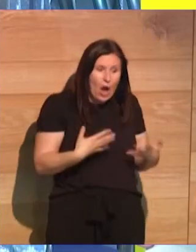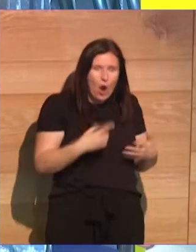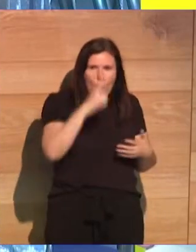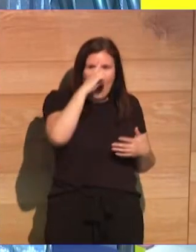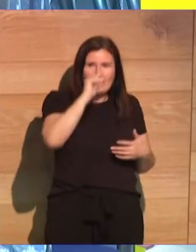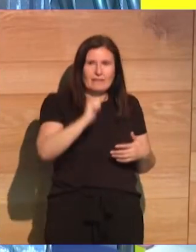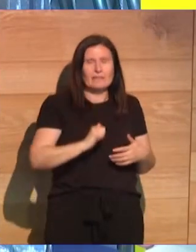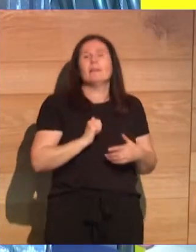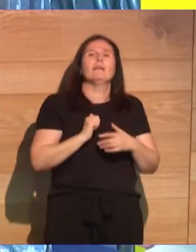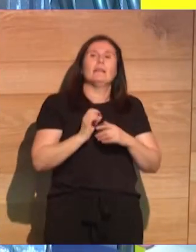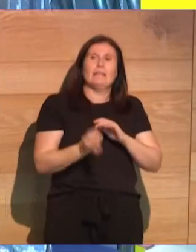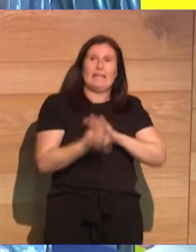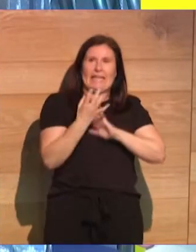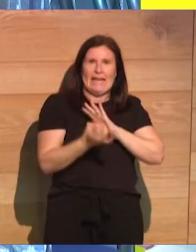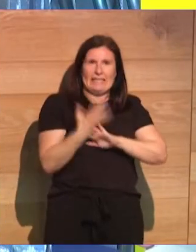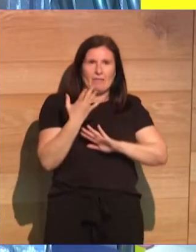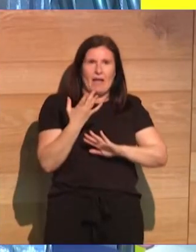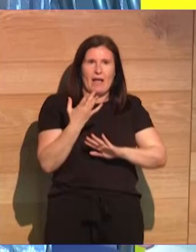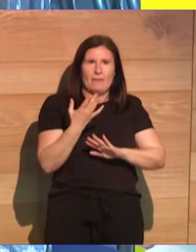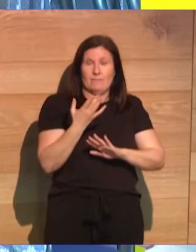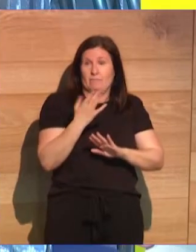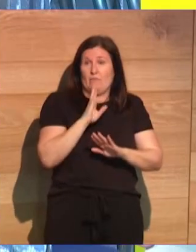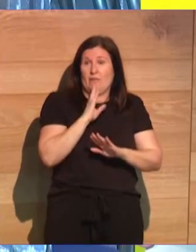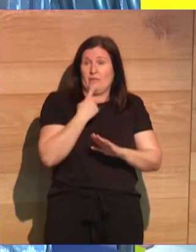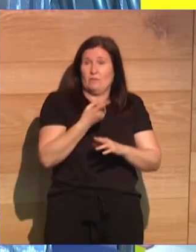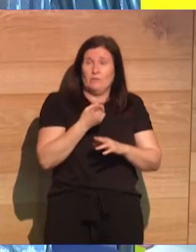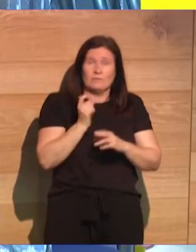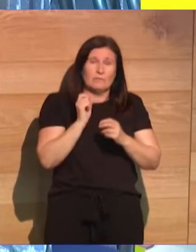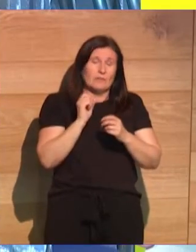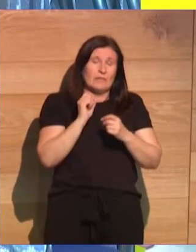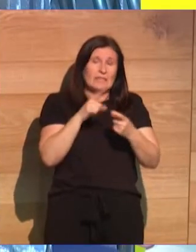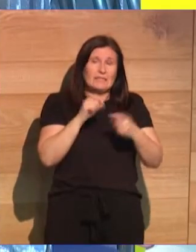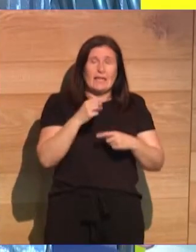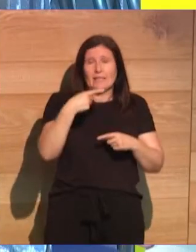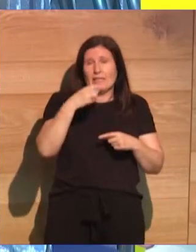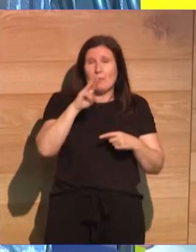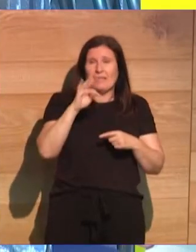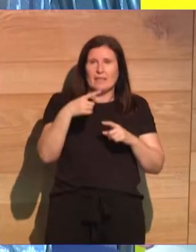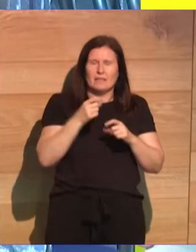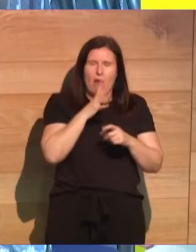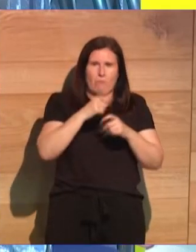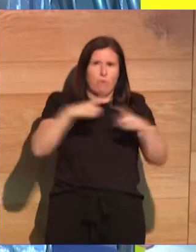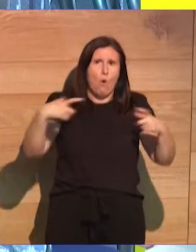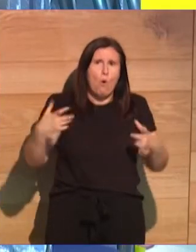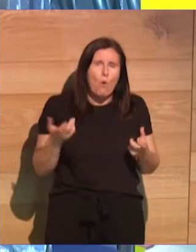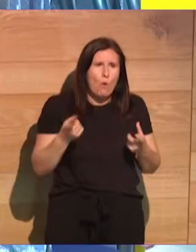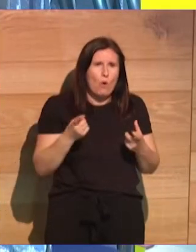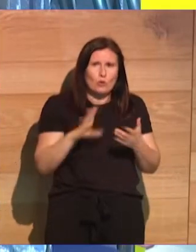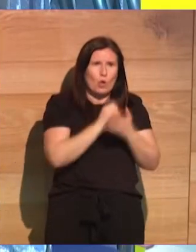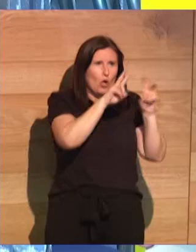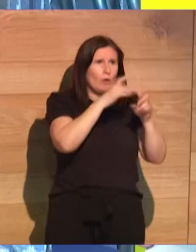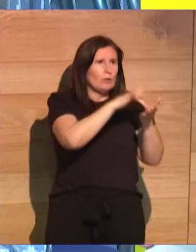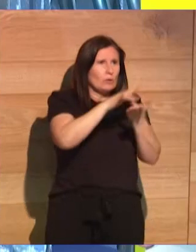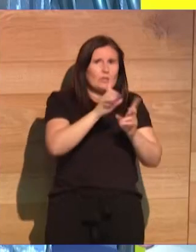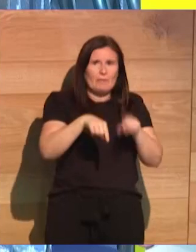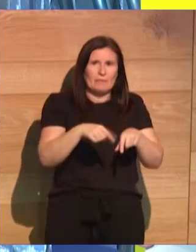artificial generativa, lo que conocemos todos como ChatGPT, y esto ya explota, llega a todos los sitios y tenemos el problema